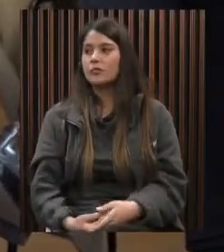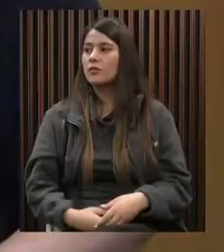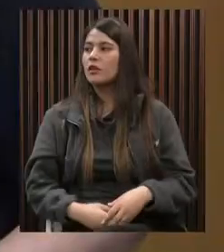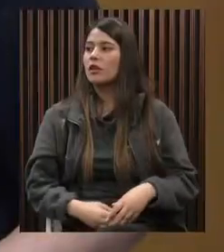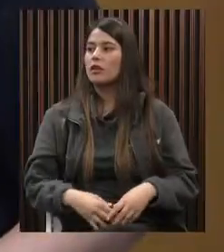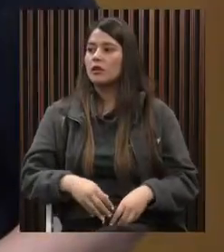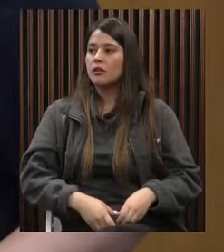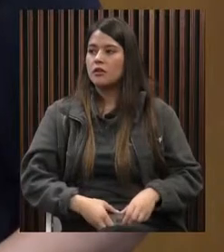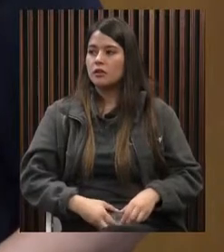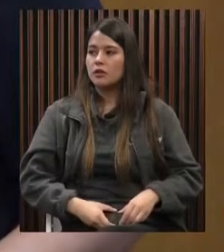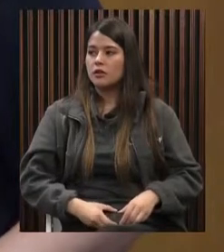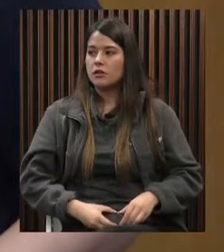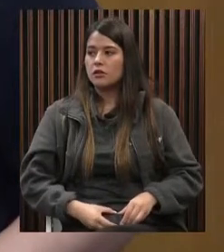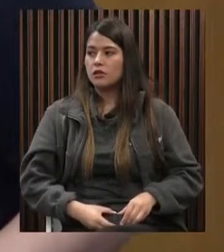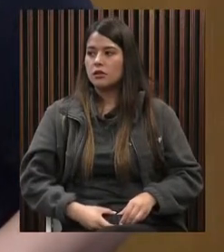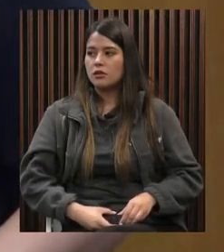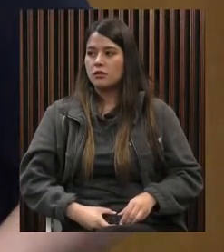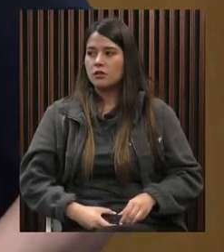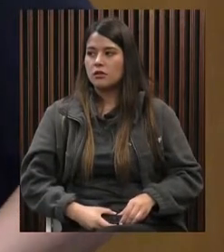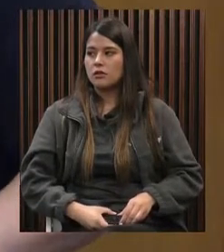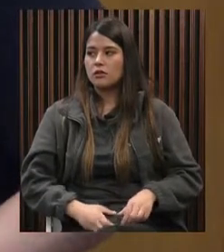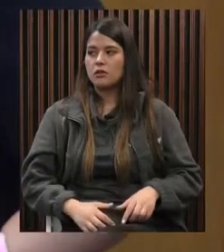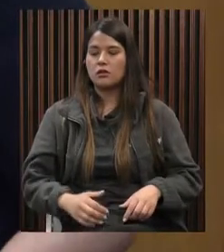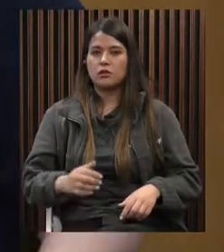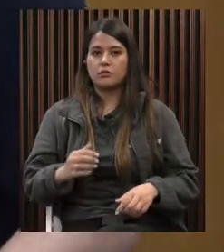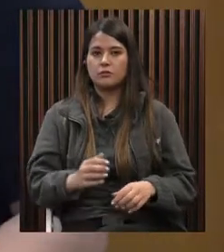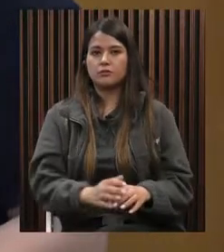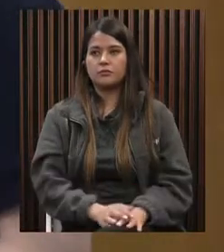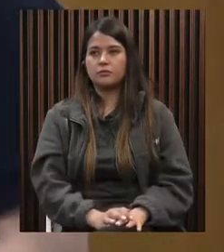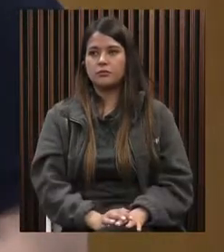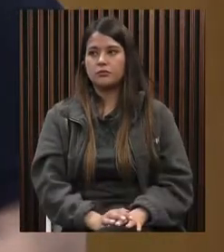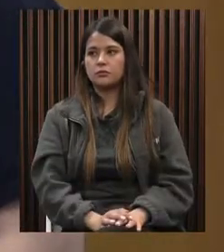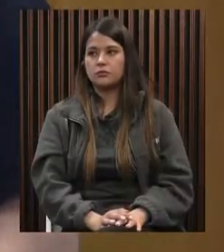think. Biscuit, pienso también.